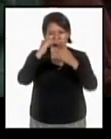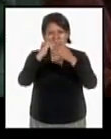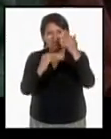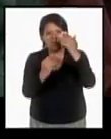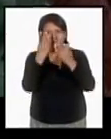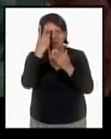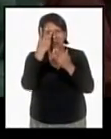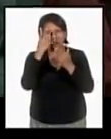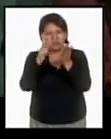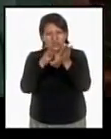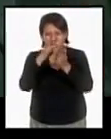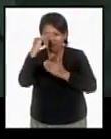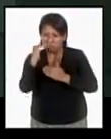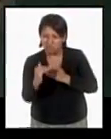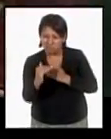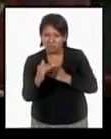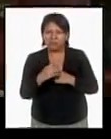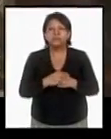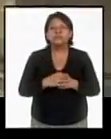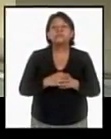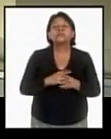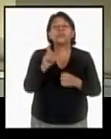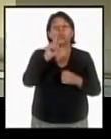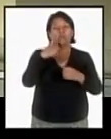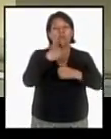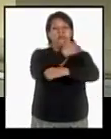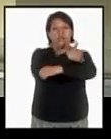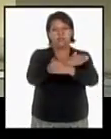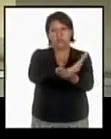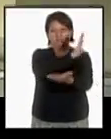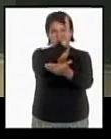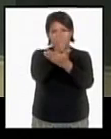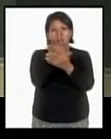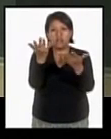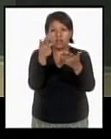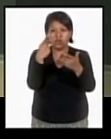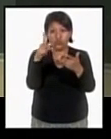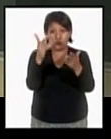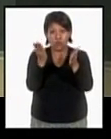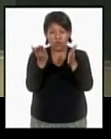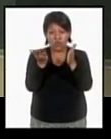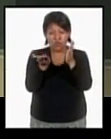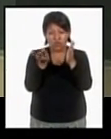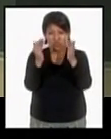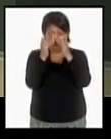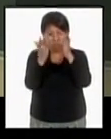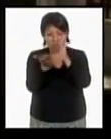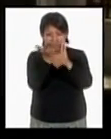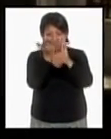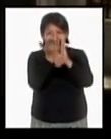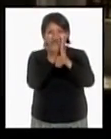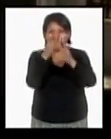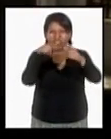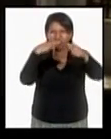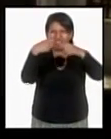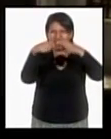nacional. Cada familia que llegaba pues hacía su casa de láminas de cartón. Nosotros llegamos el